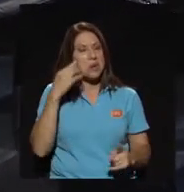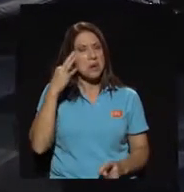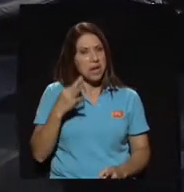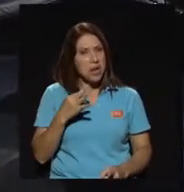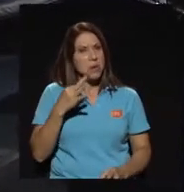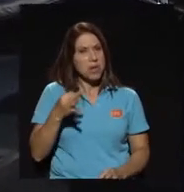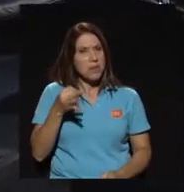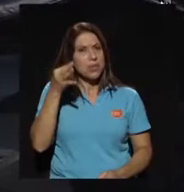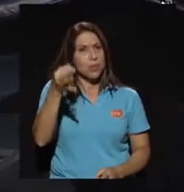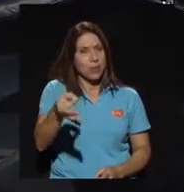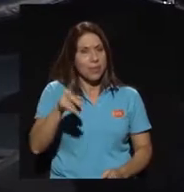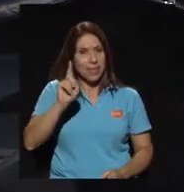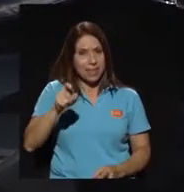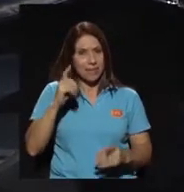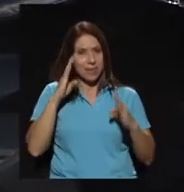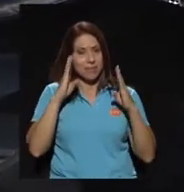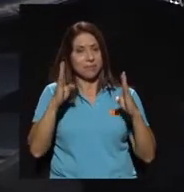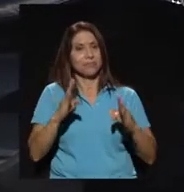bueno,